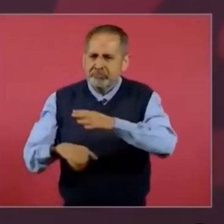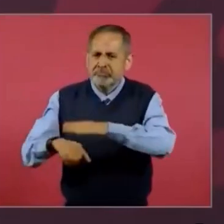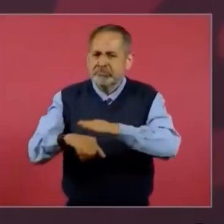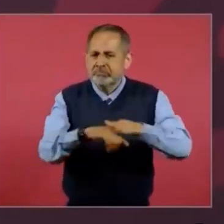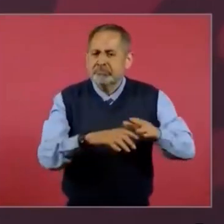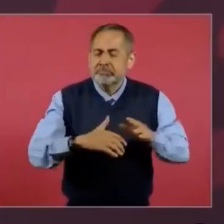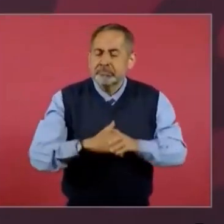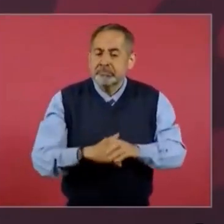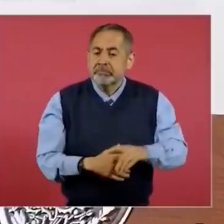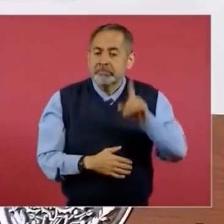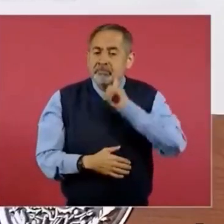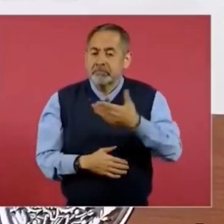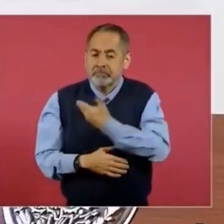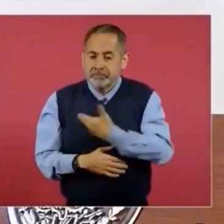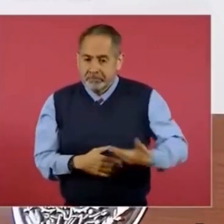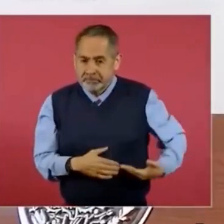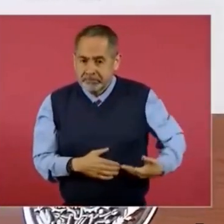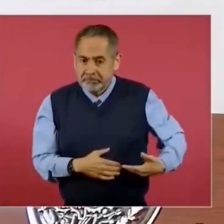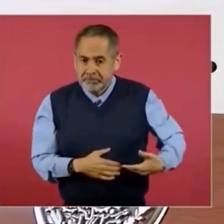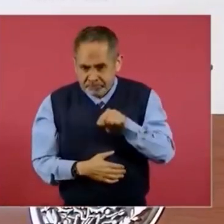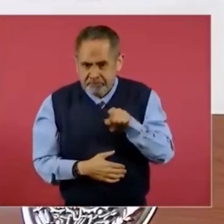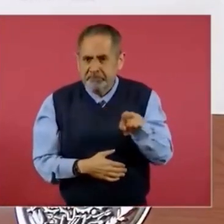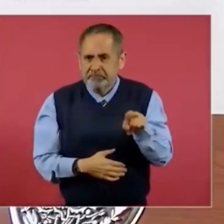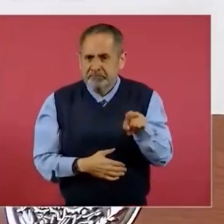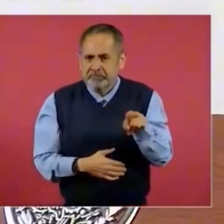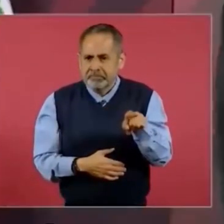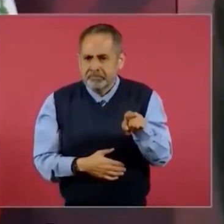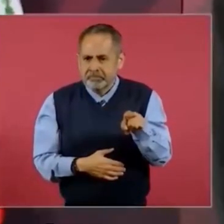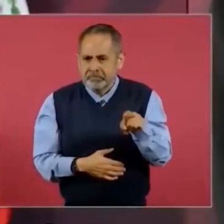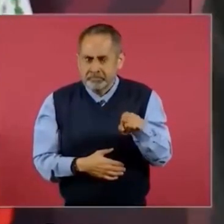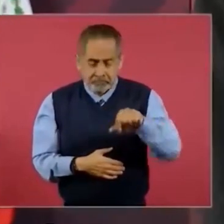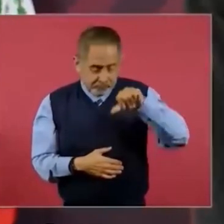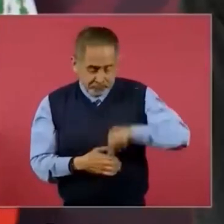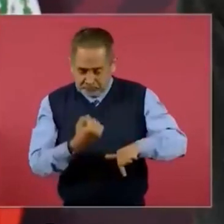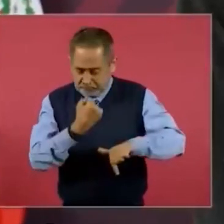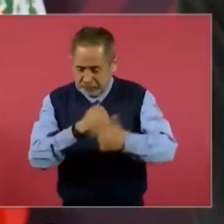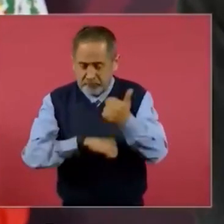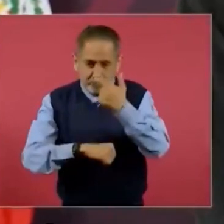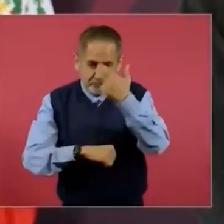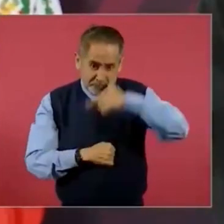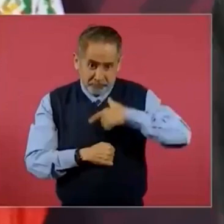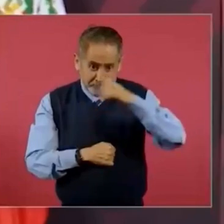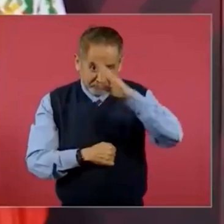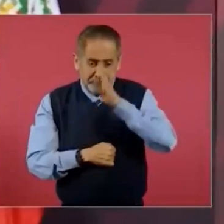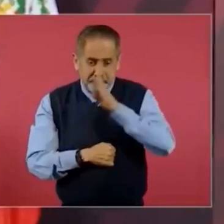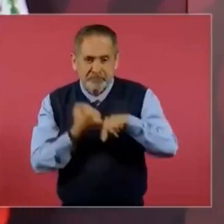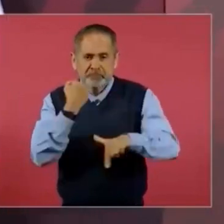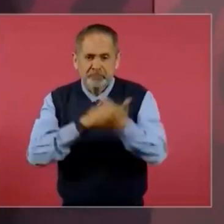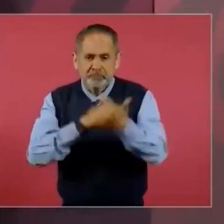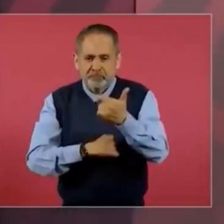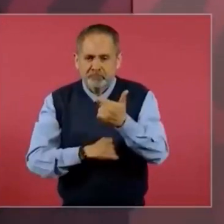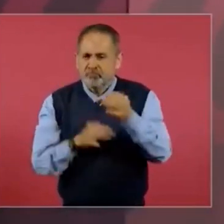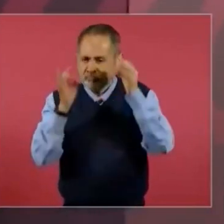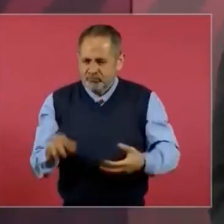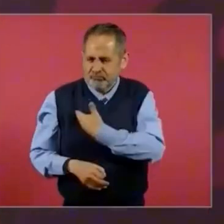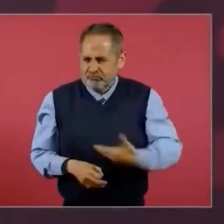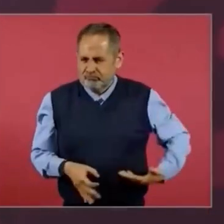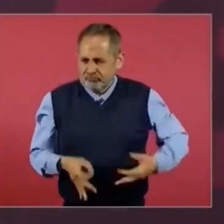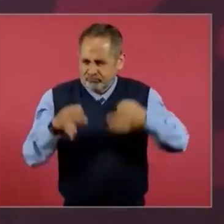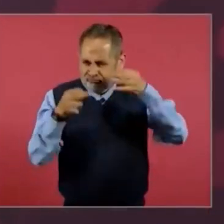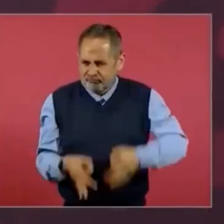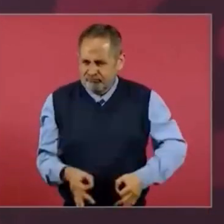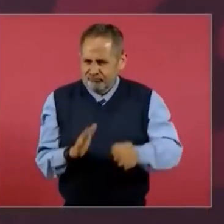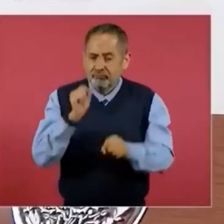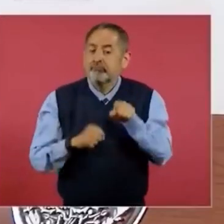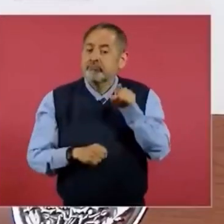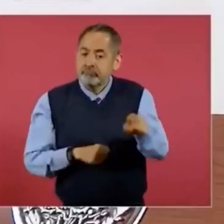la presidenta electa ya mañana, bueno, a partir de las 12 de la noche del día de hoy, presidenta constitucional, va a